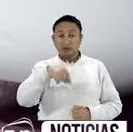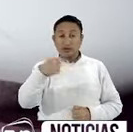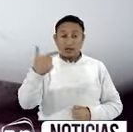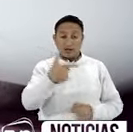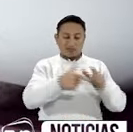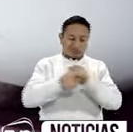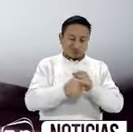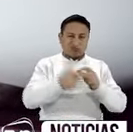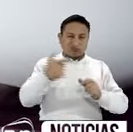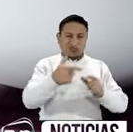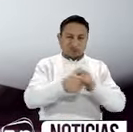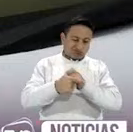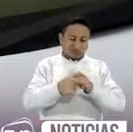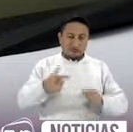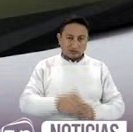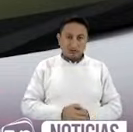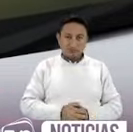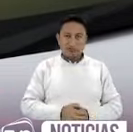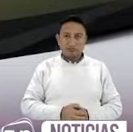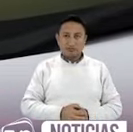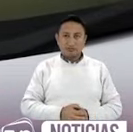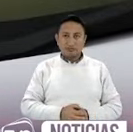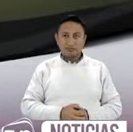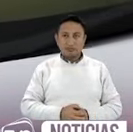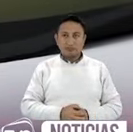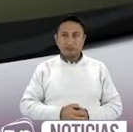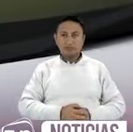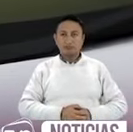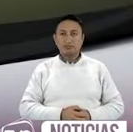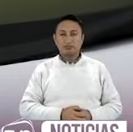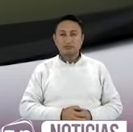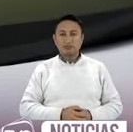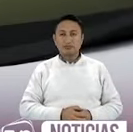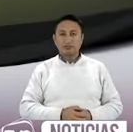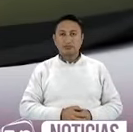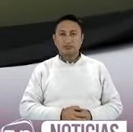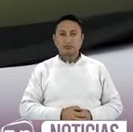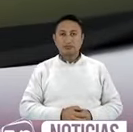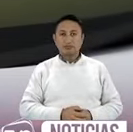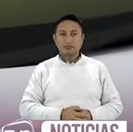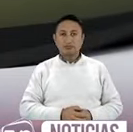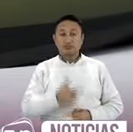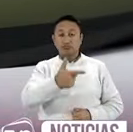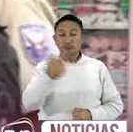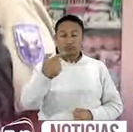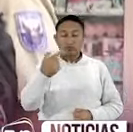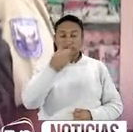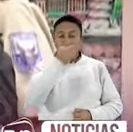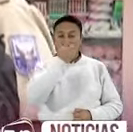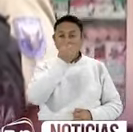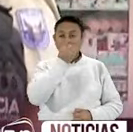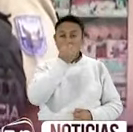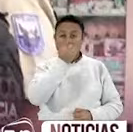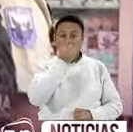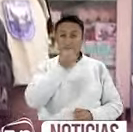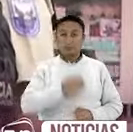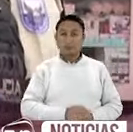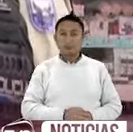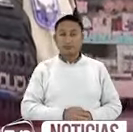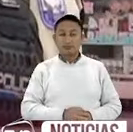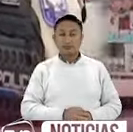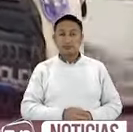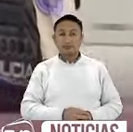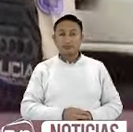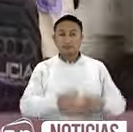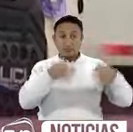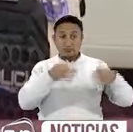se le encasquilló, pero con silenciador. ¿Con silenciador? Con silenciador le vino a dar acá. Y en